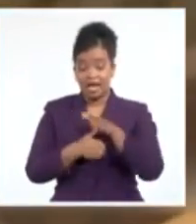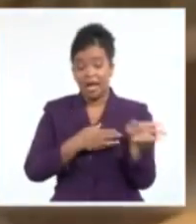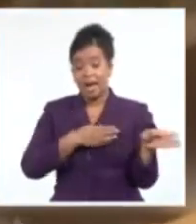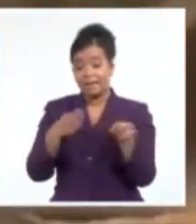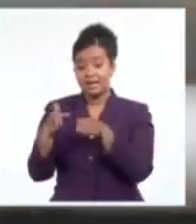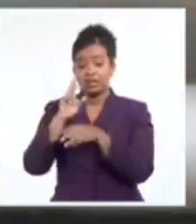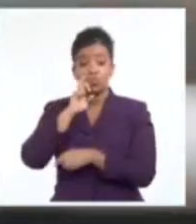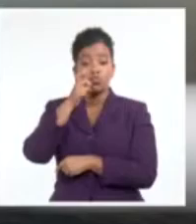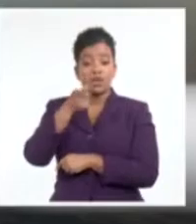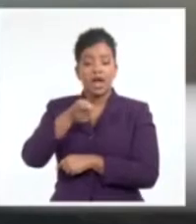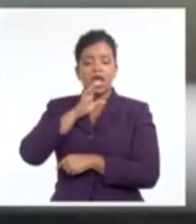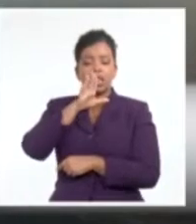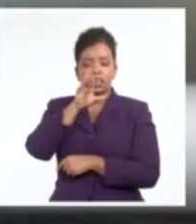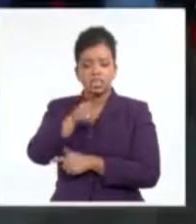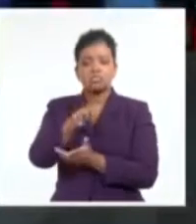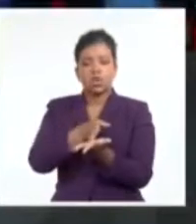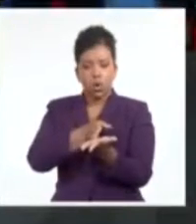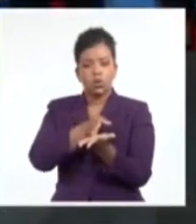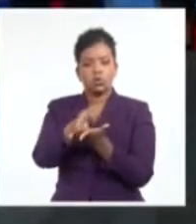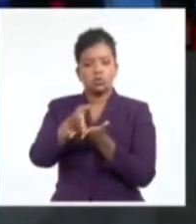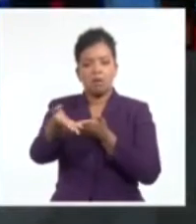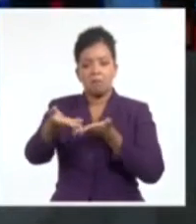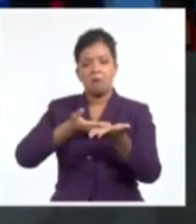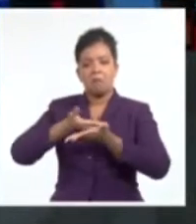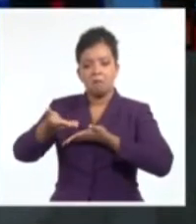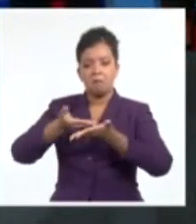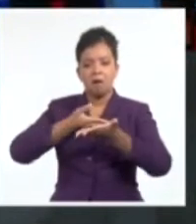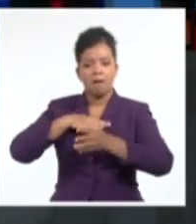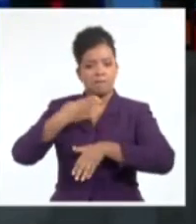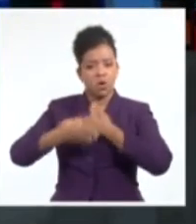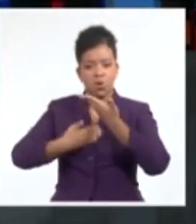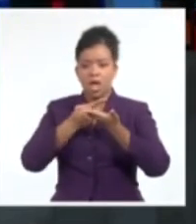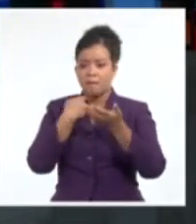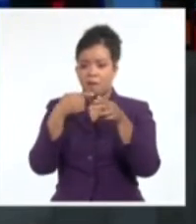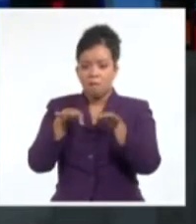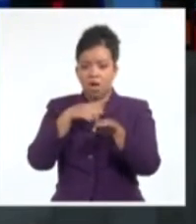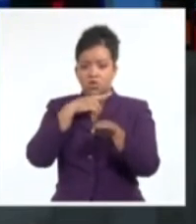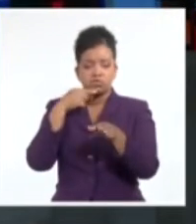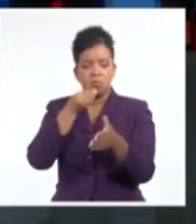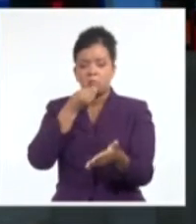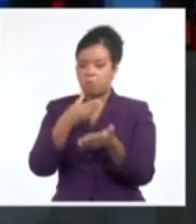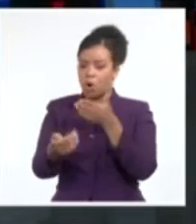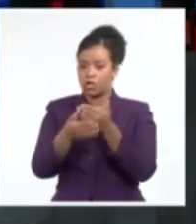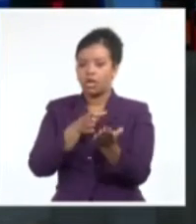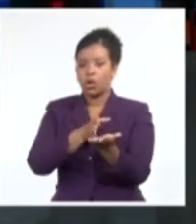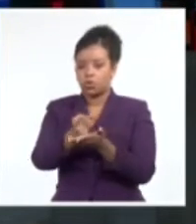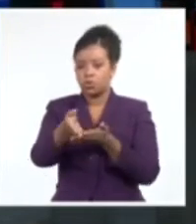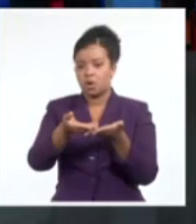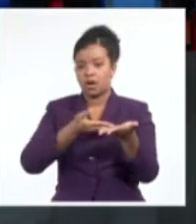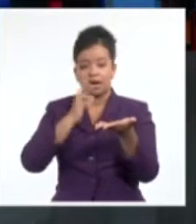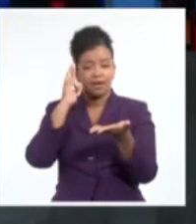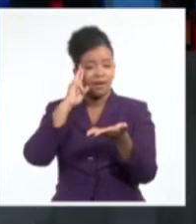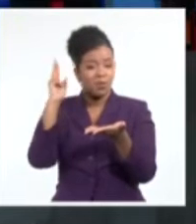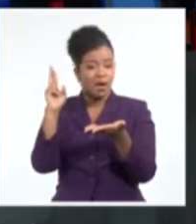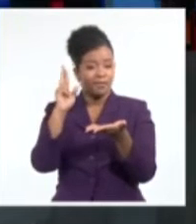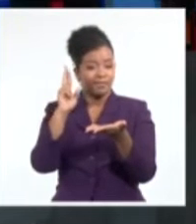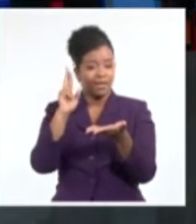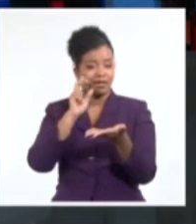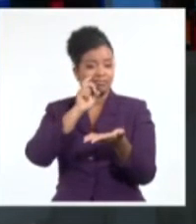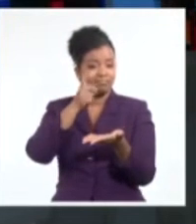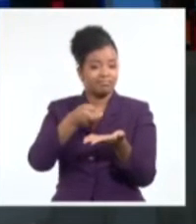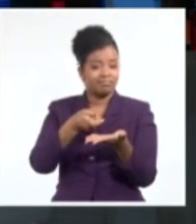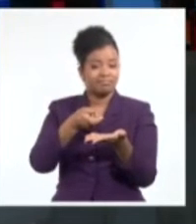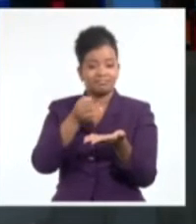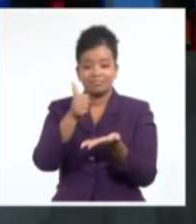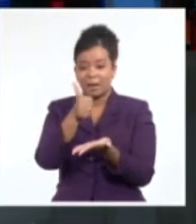dijo que Ucrania continuará con las exportaciones a pesar de la suspensión de Rusia. Vamos a recordar que Moscú y Kiev pactaron por separado